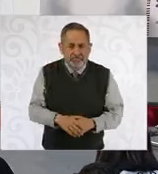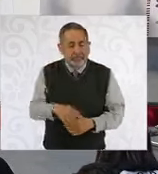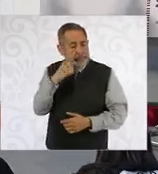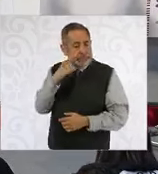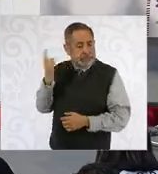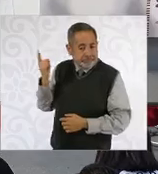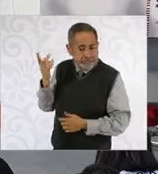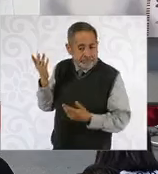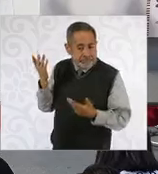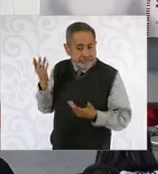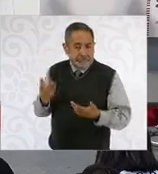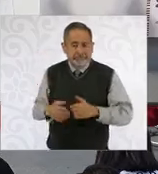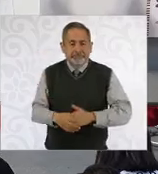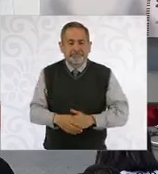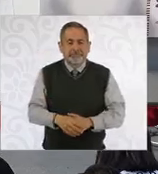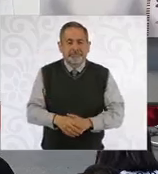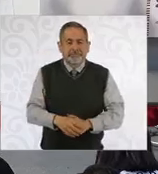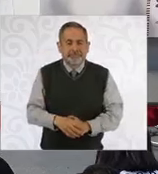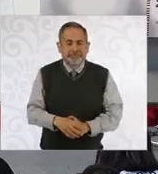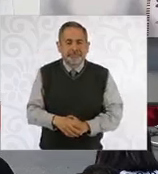mira,